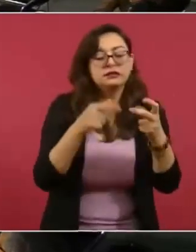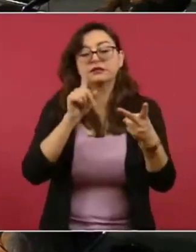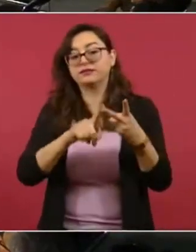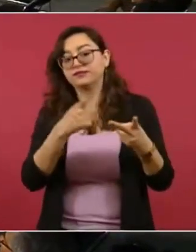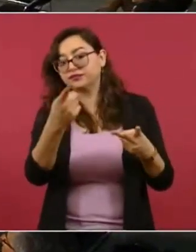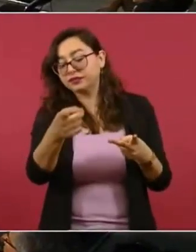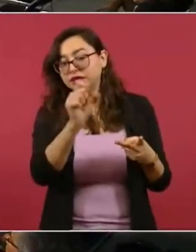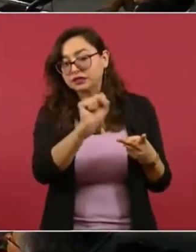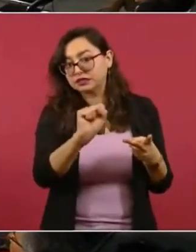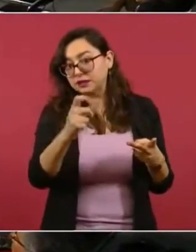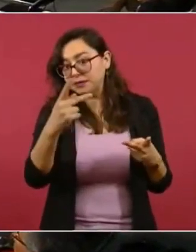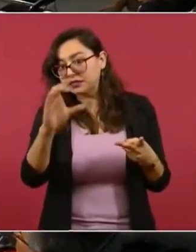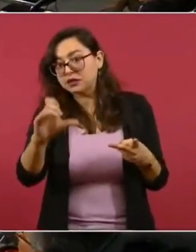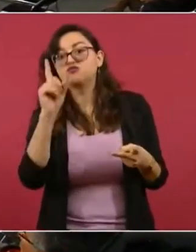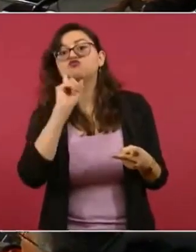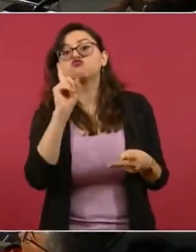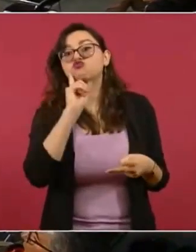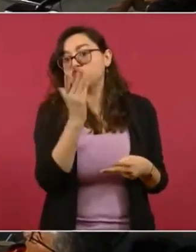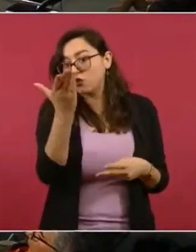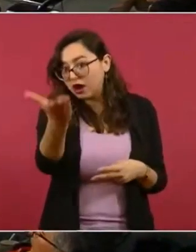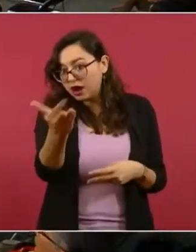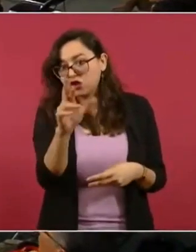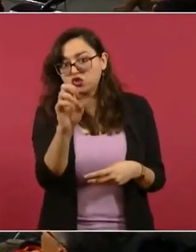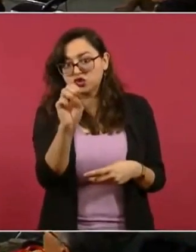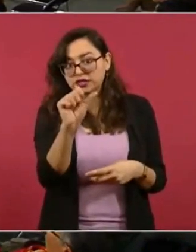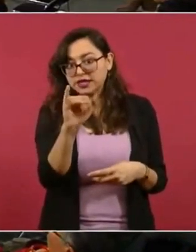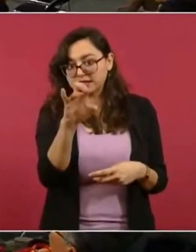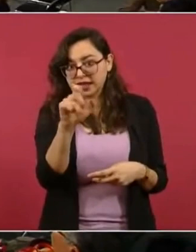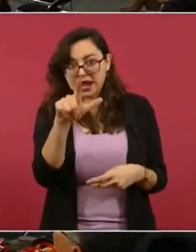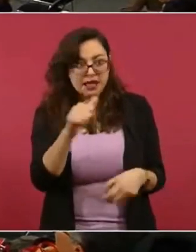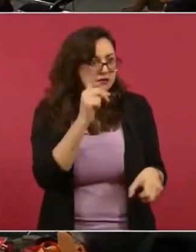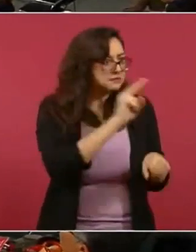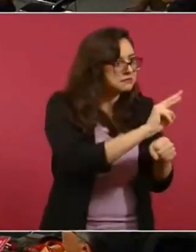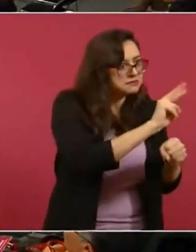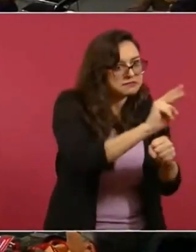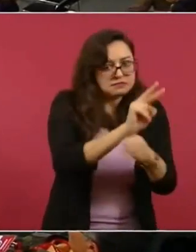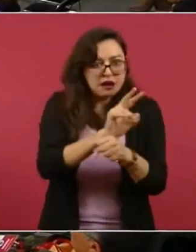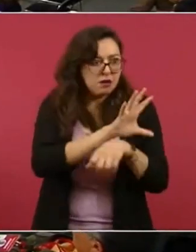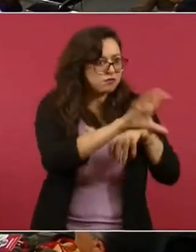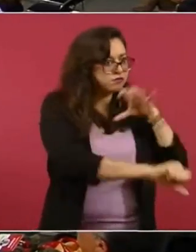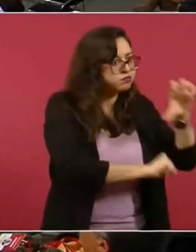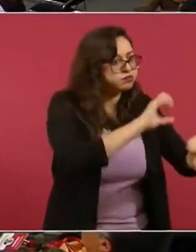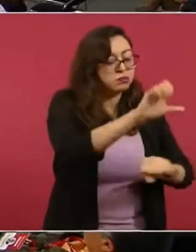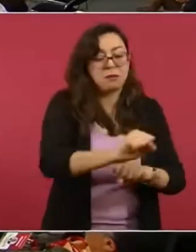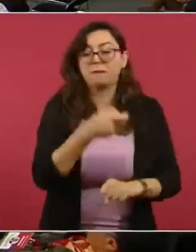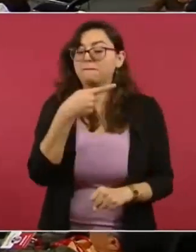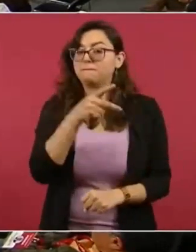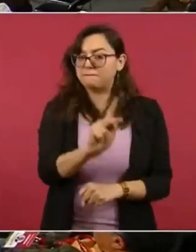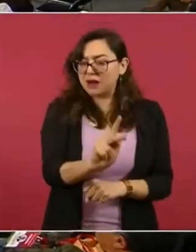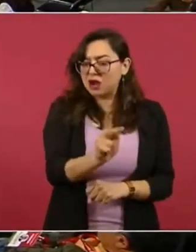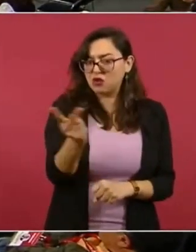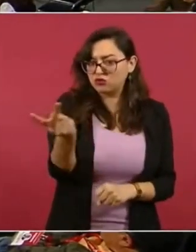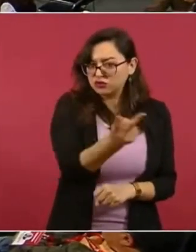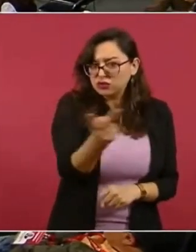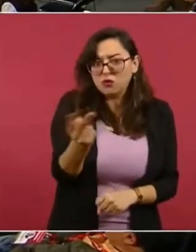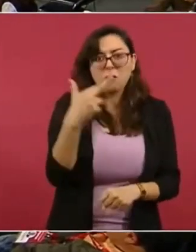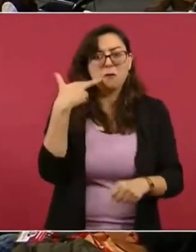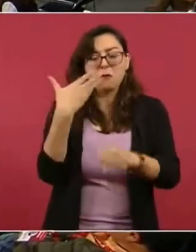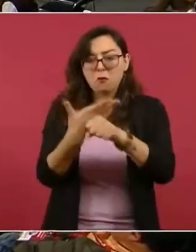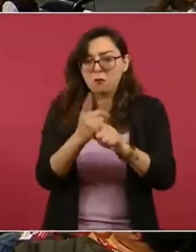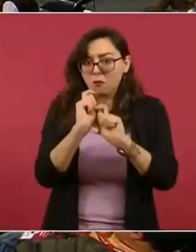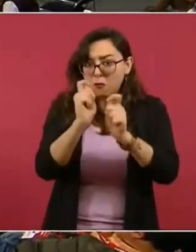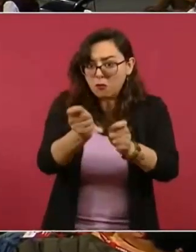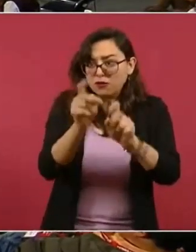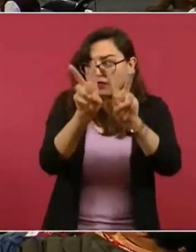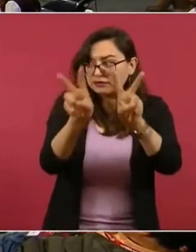de la PGR áreas que deberían estar atendiendo por ejemplo Qué hace Sara Irene herrerías guerra titular